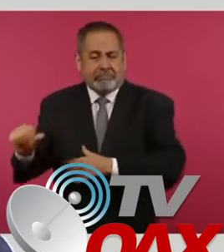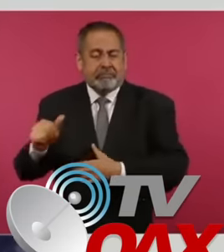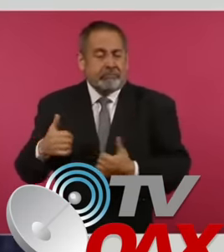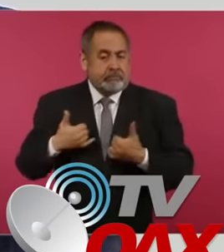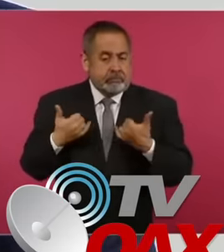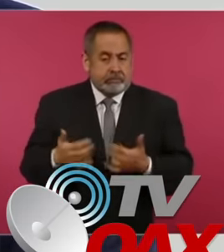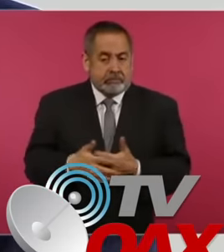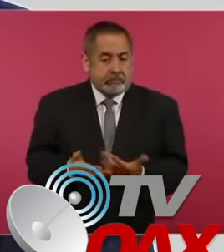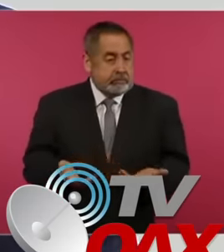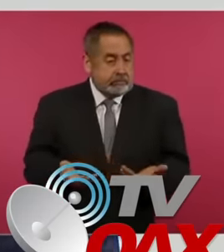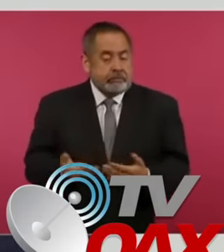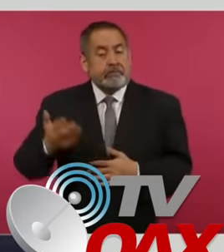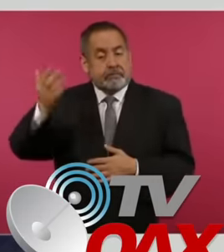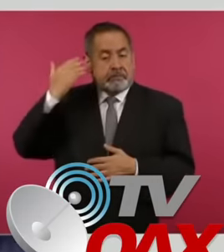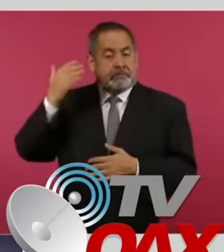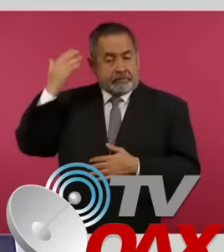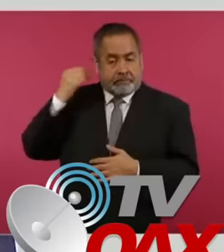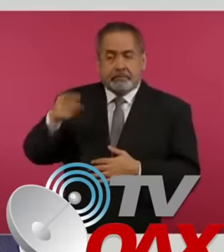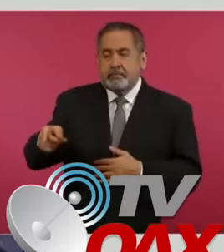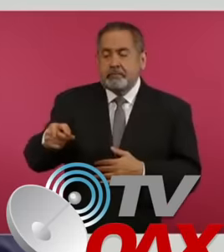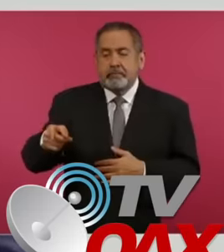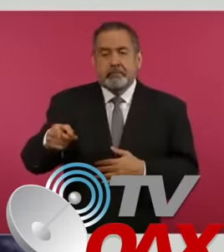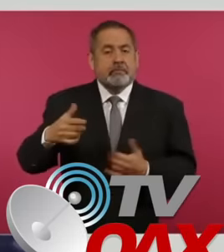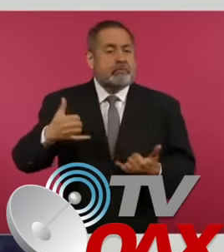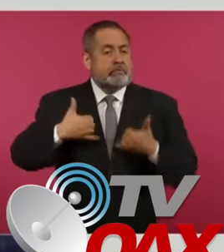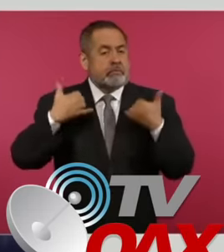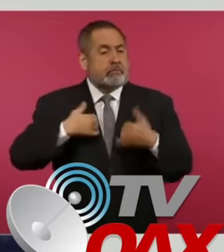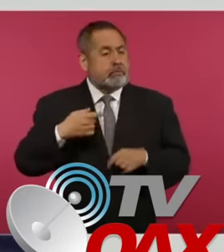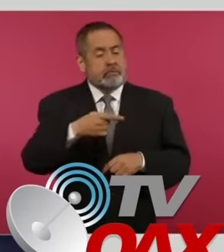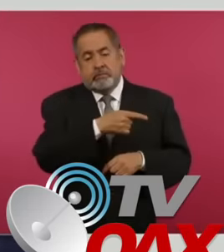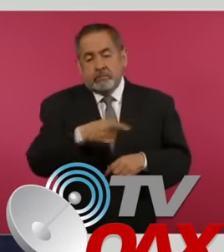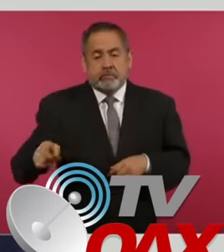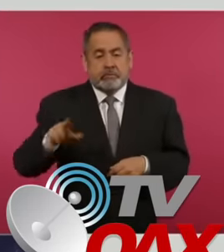nunca vieron en 40 años